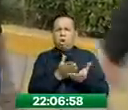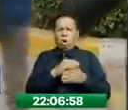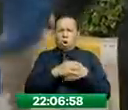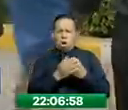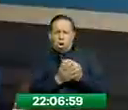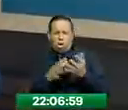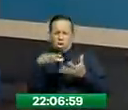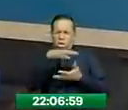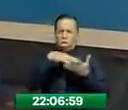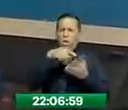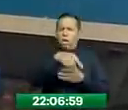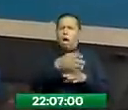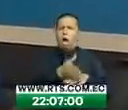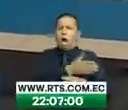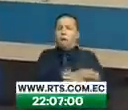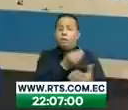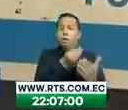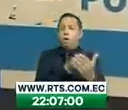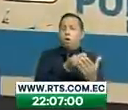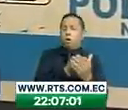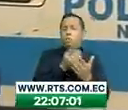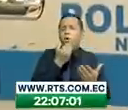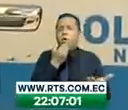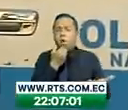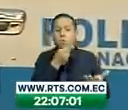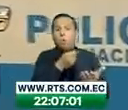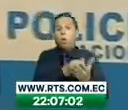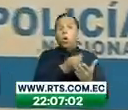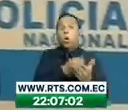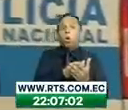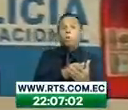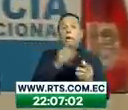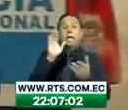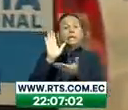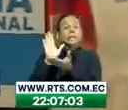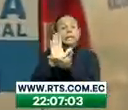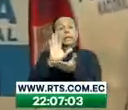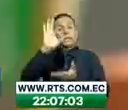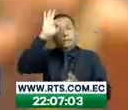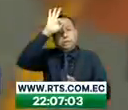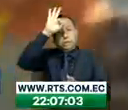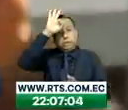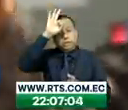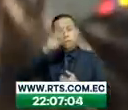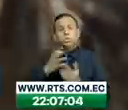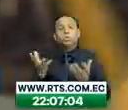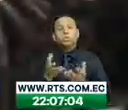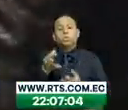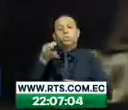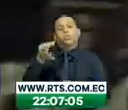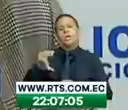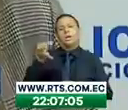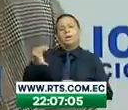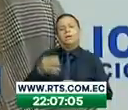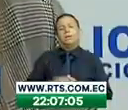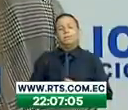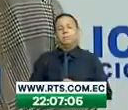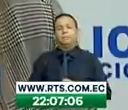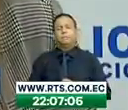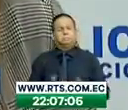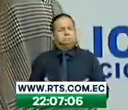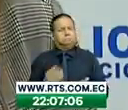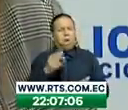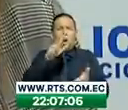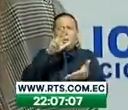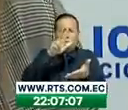contratación para el hospital básico del instituto ecuatoriano de seguridad social en el cantón durán contrato